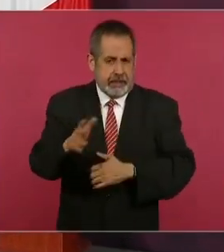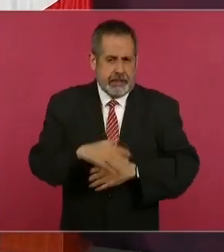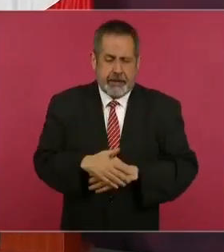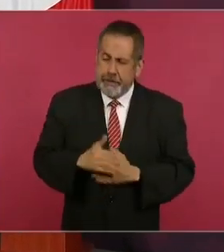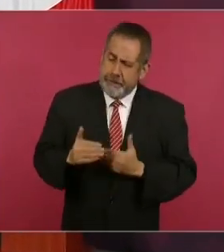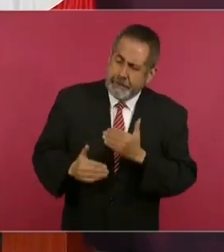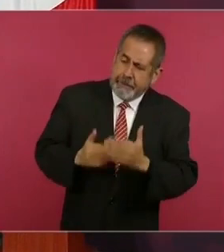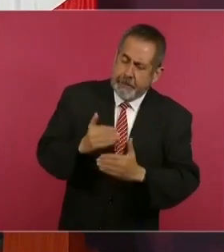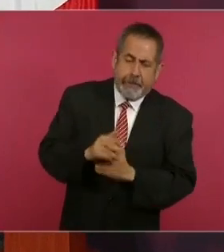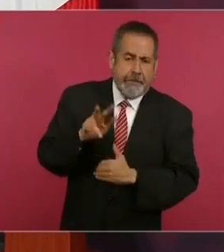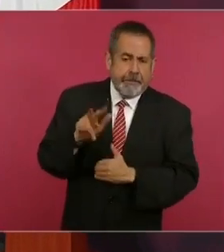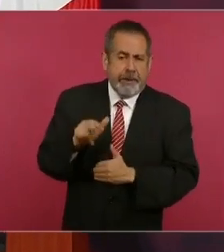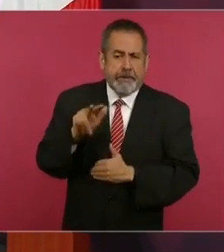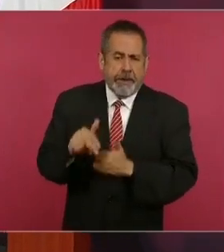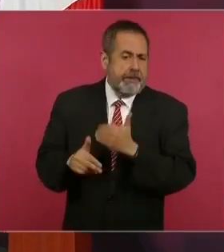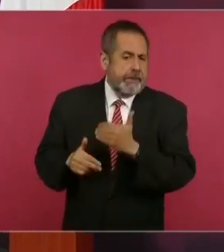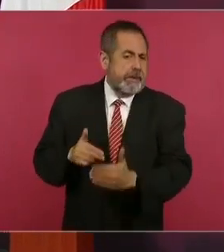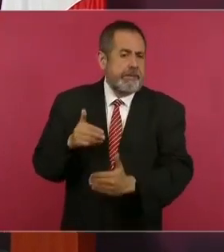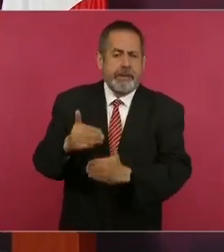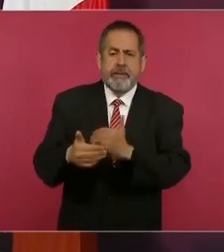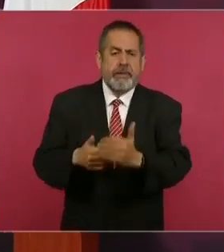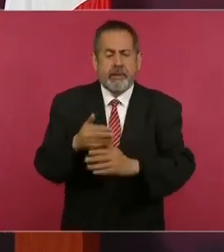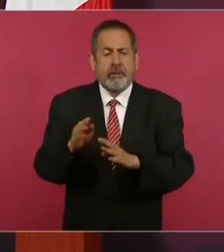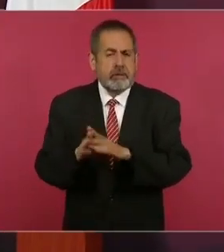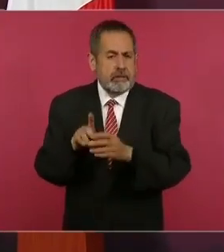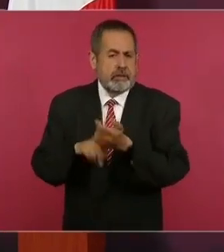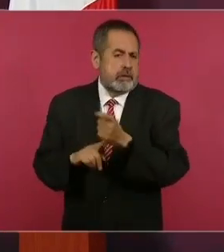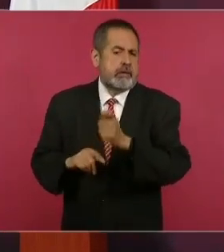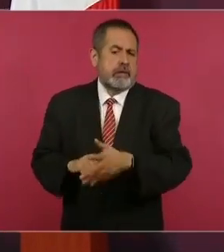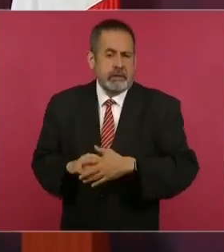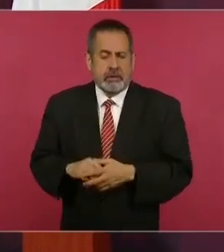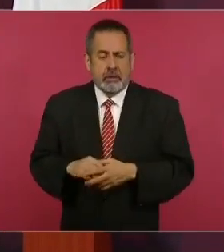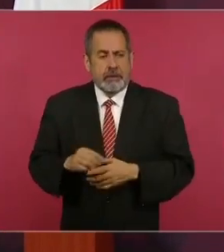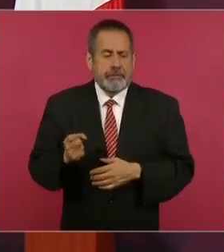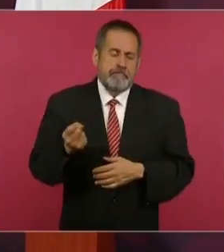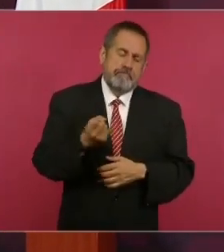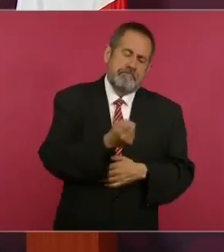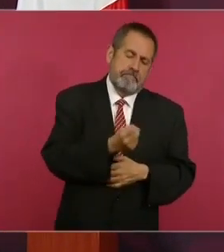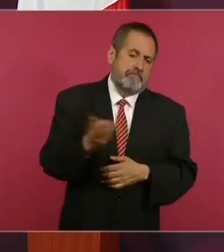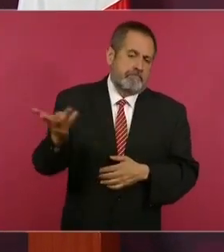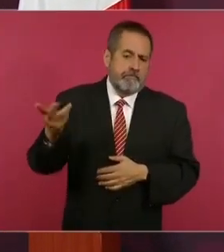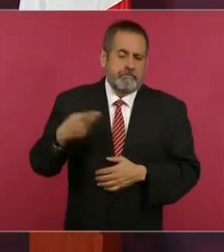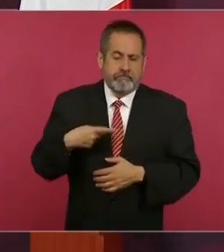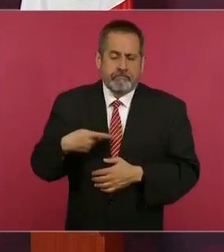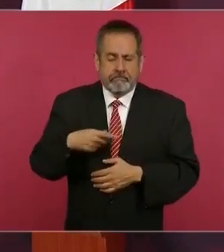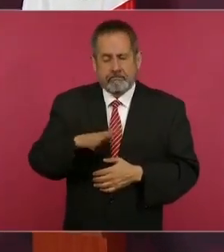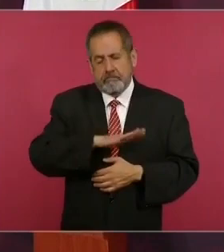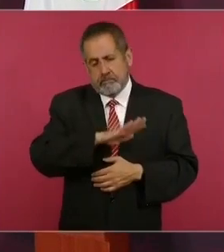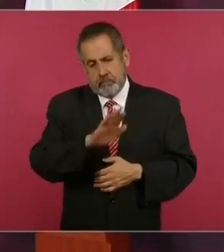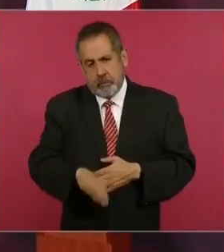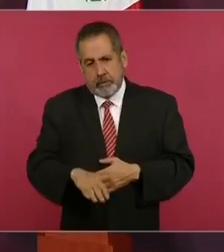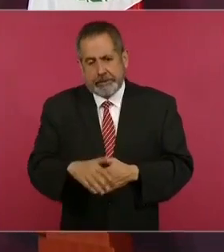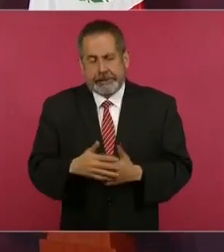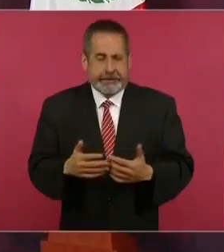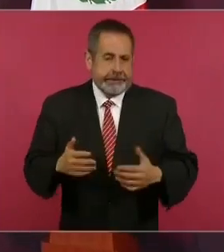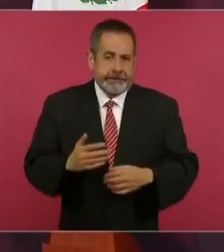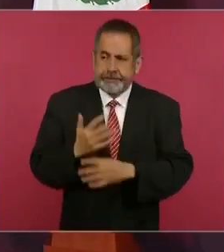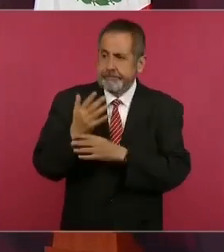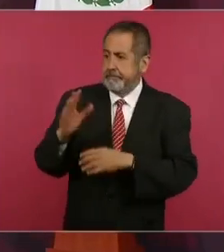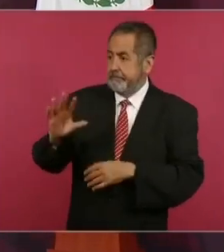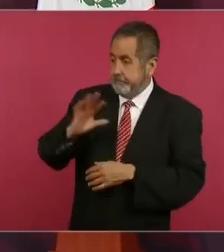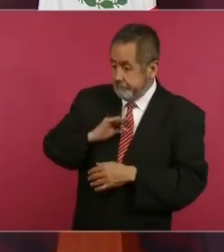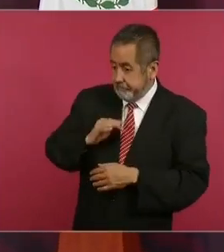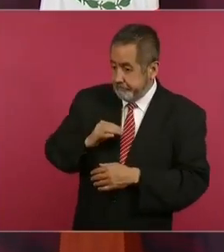avanzando. Acerca de los fallecidos, según el último reporte,